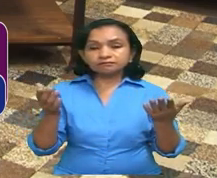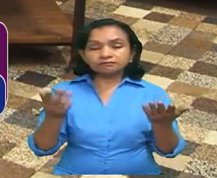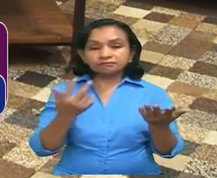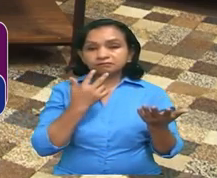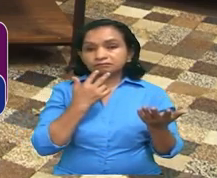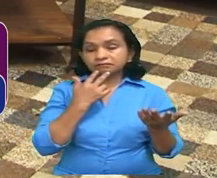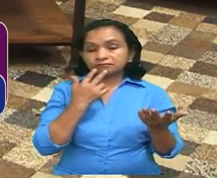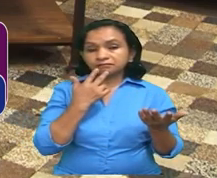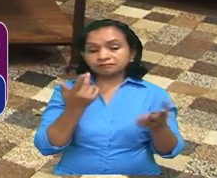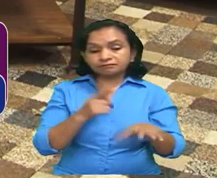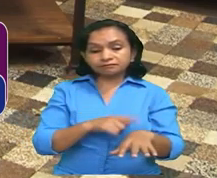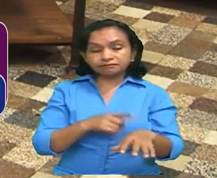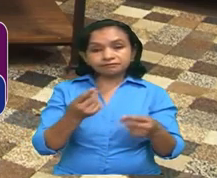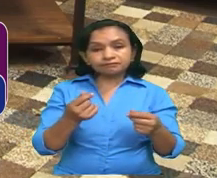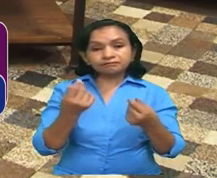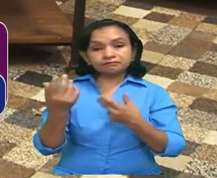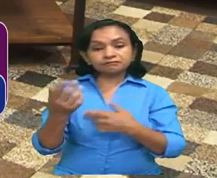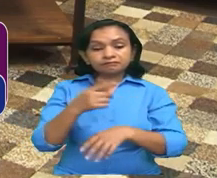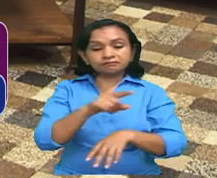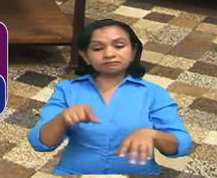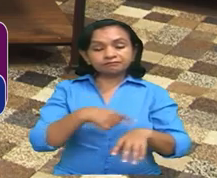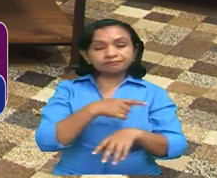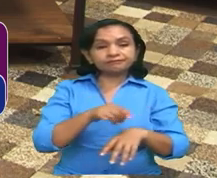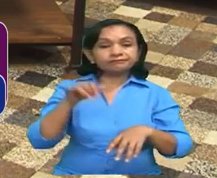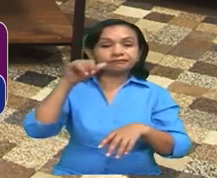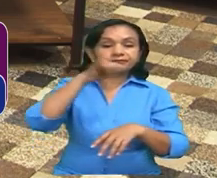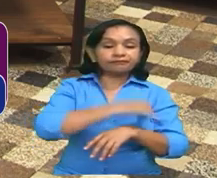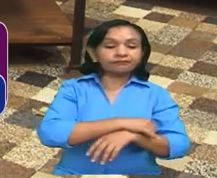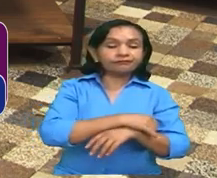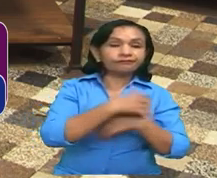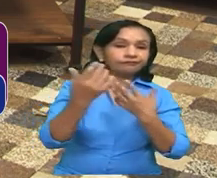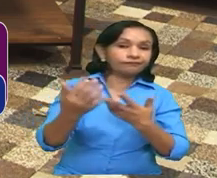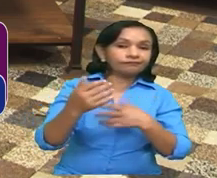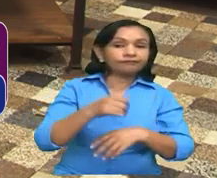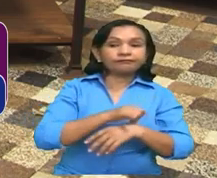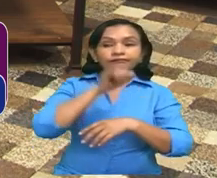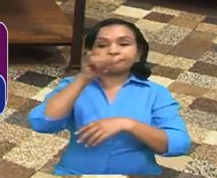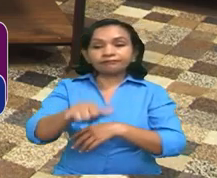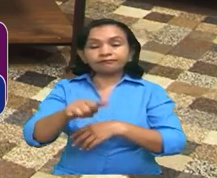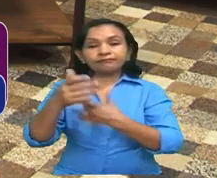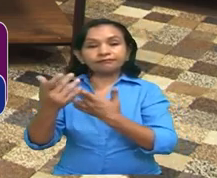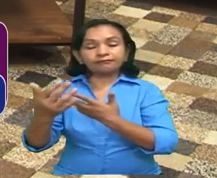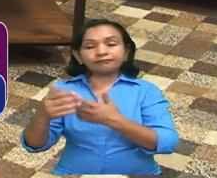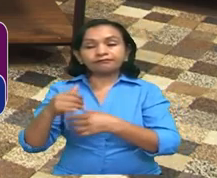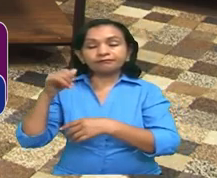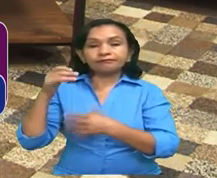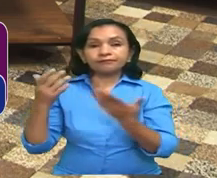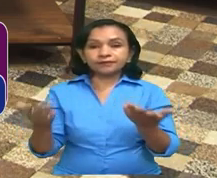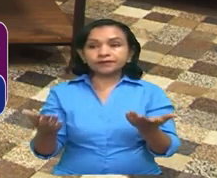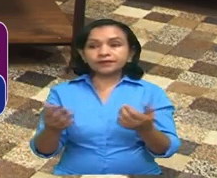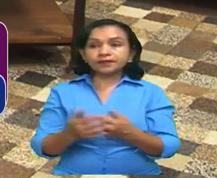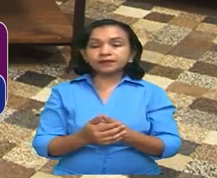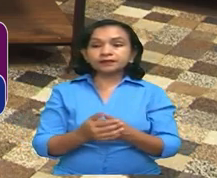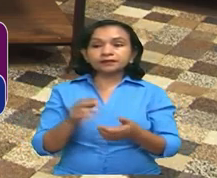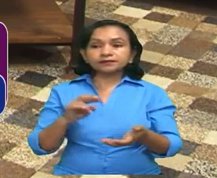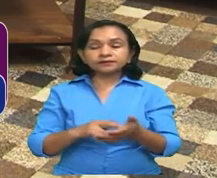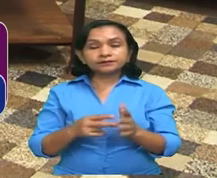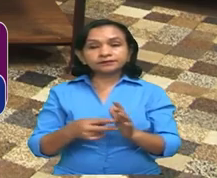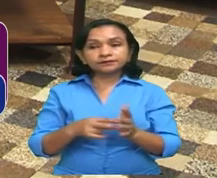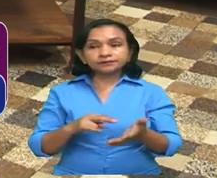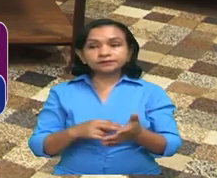1:50, cuando en otras empresas son más de 5 horas, entonces eso es algo bastante ventajoso para la persona que está